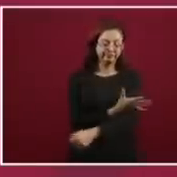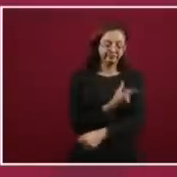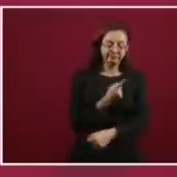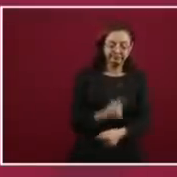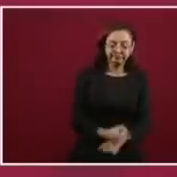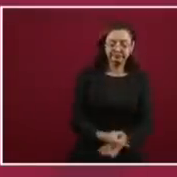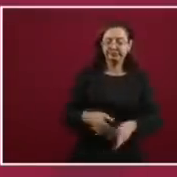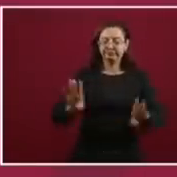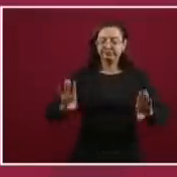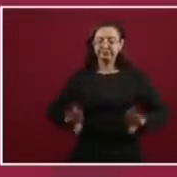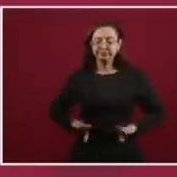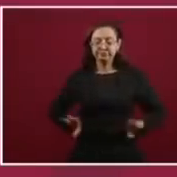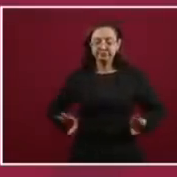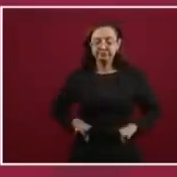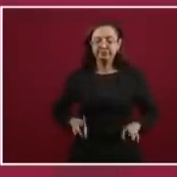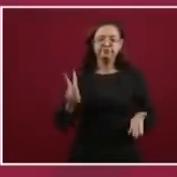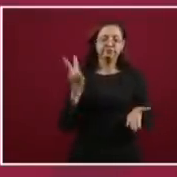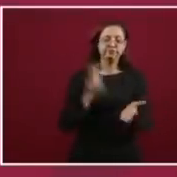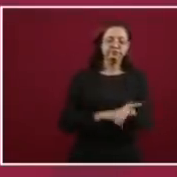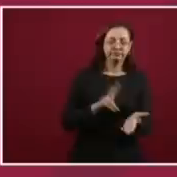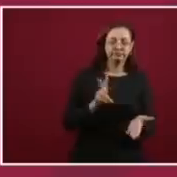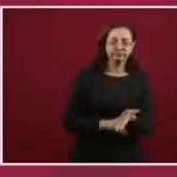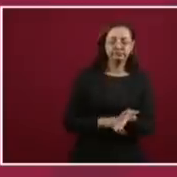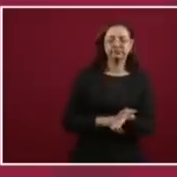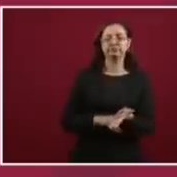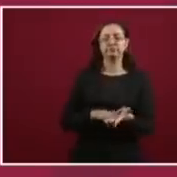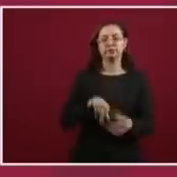los principios los valores